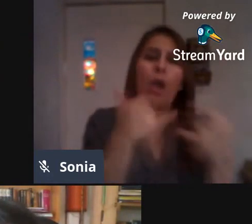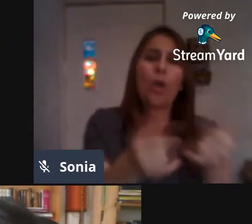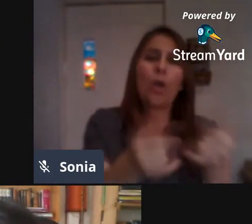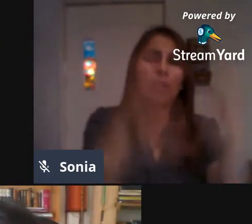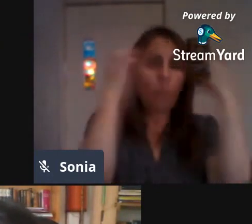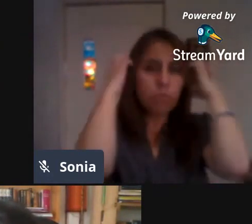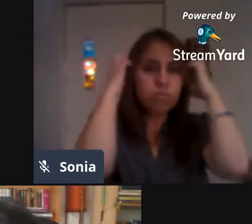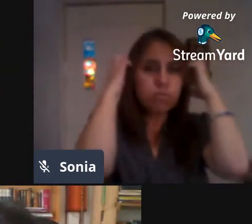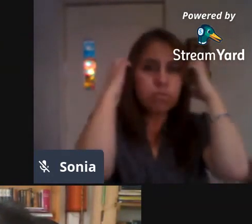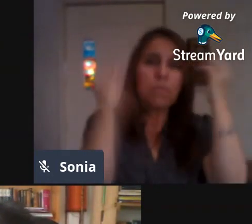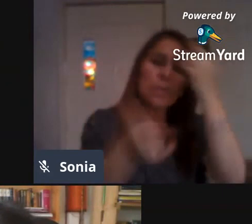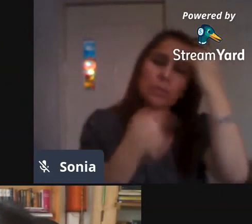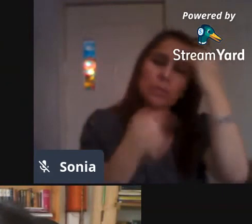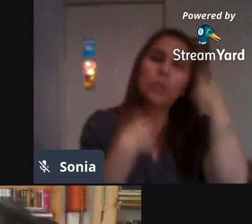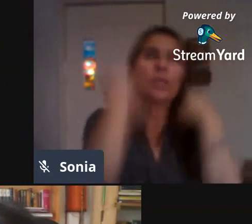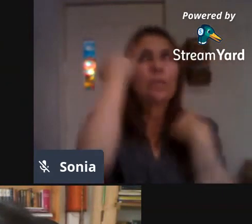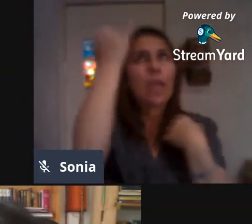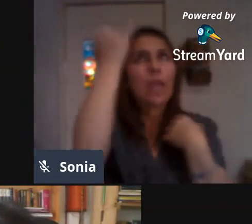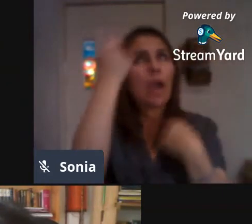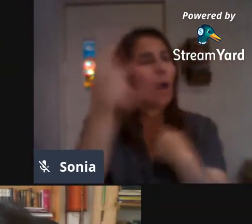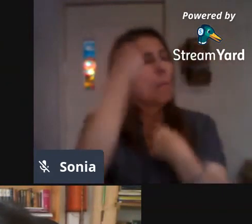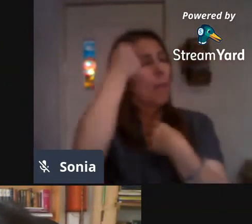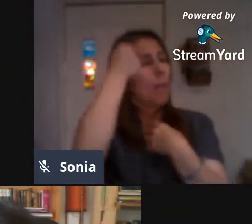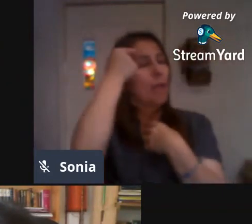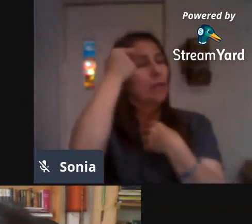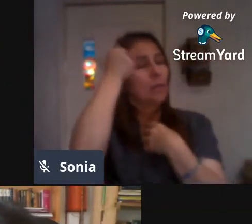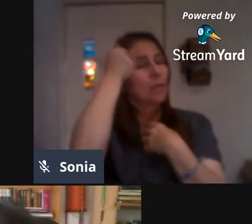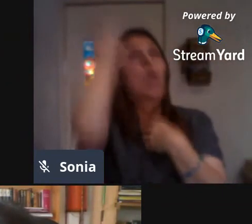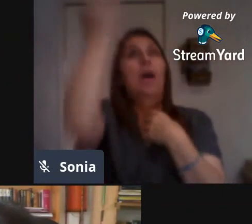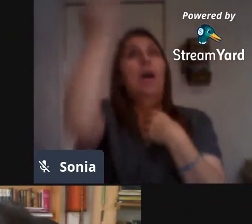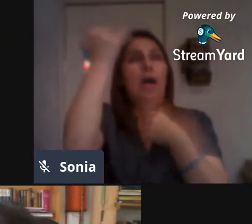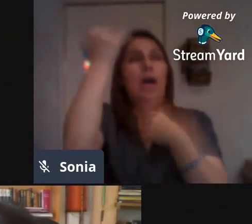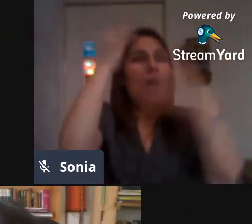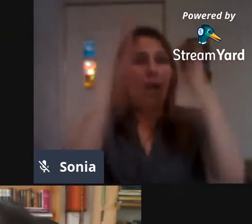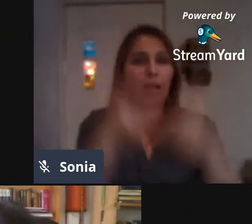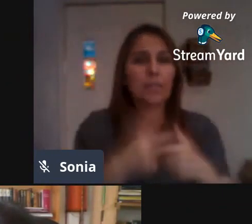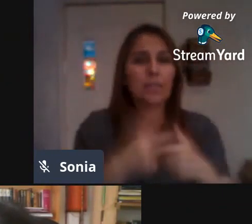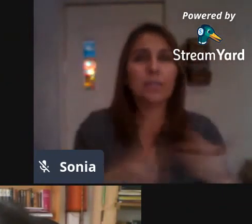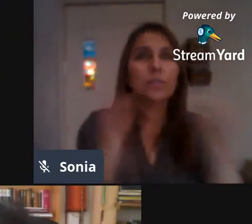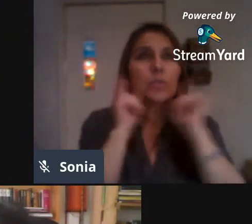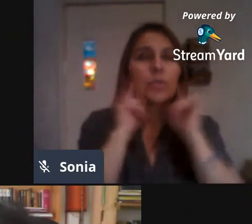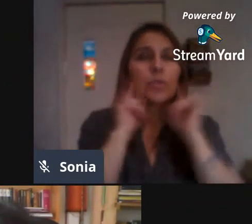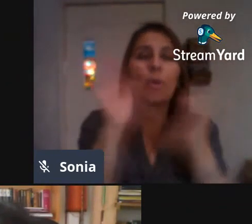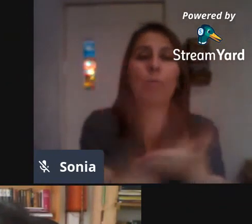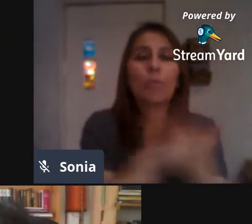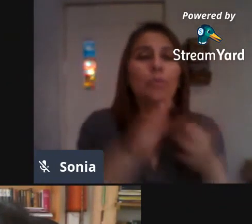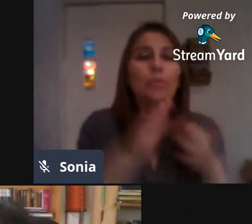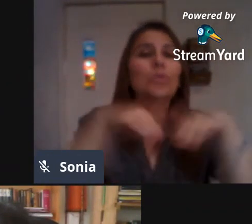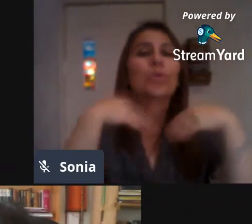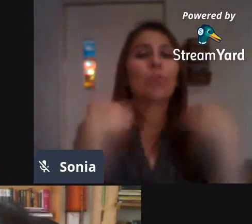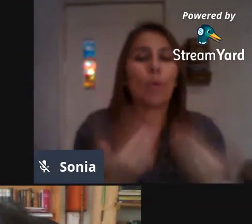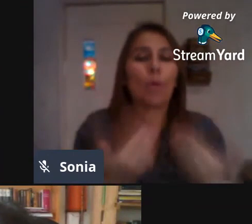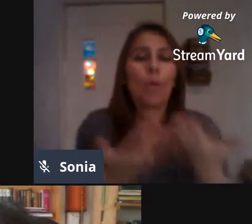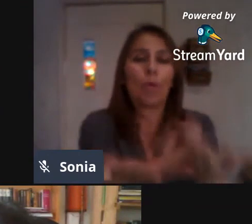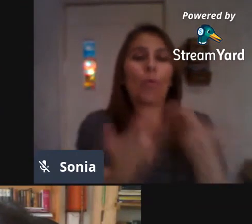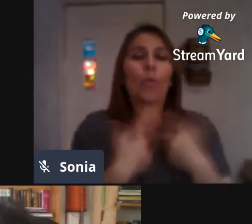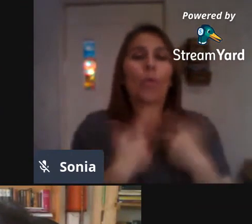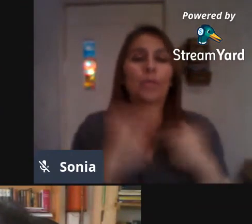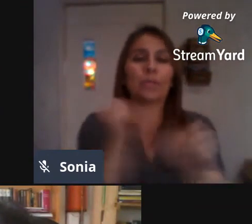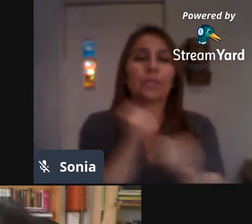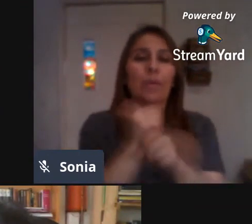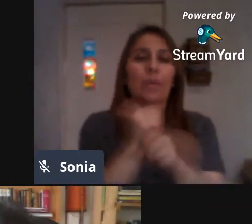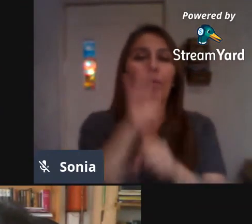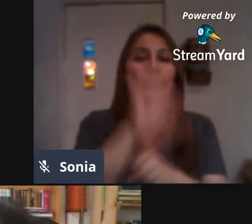idea que se nos atraviesa por la cabeza leer al escuchar música si la plasmamos danos un poco lohan y desde tu trabajo de derechos humanos